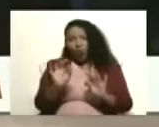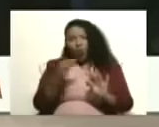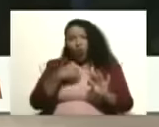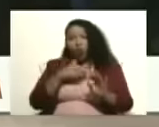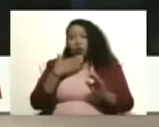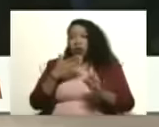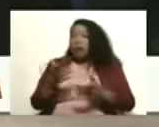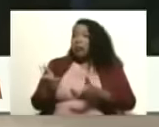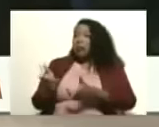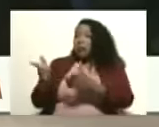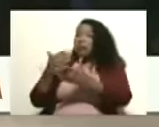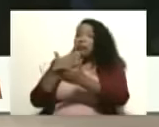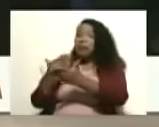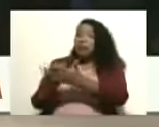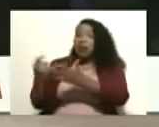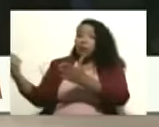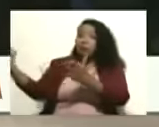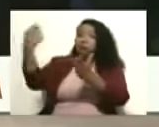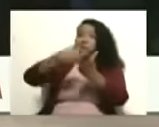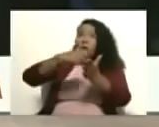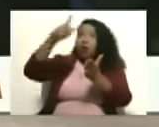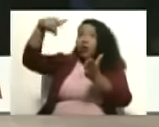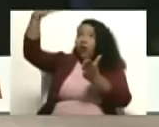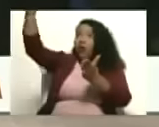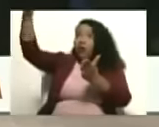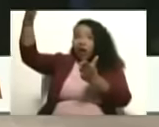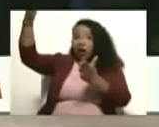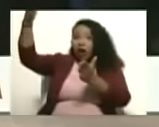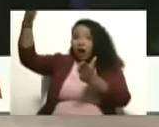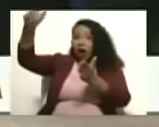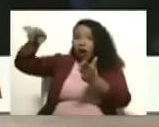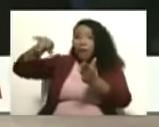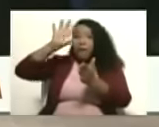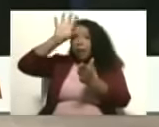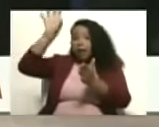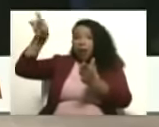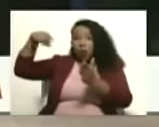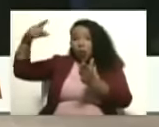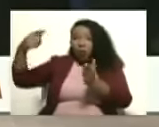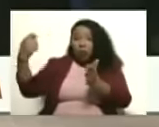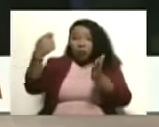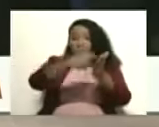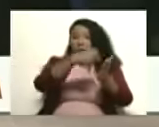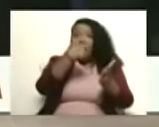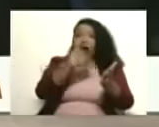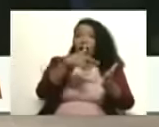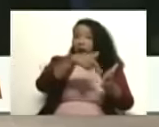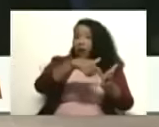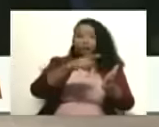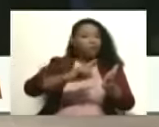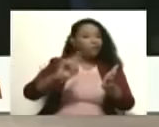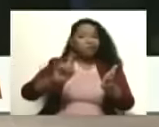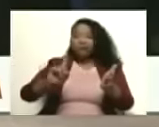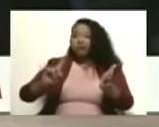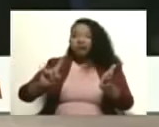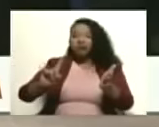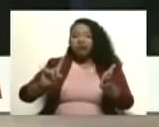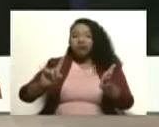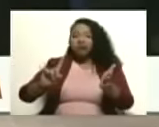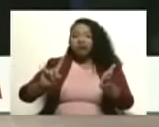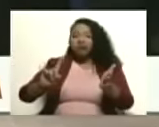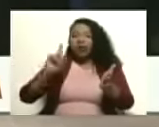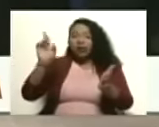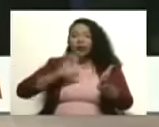permitir inversiones extranjeras ilegales en esas áreas que constituyen patrimonio